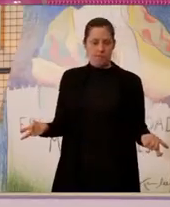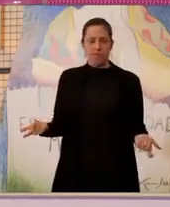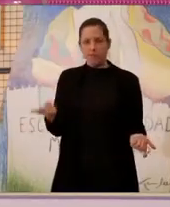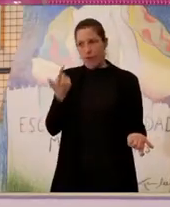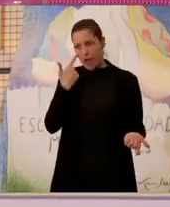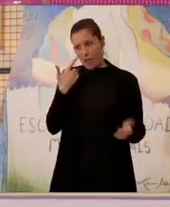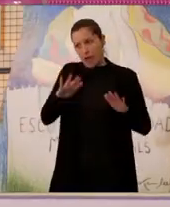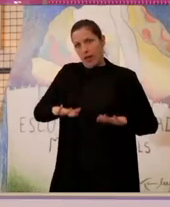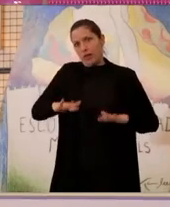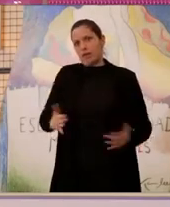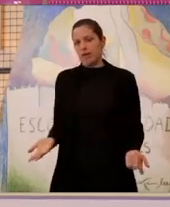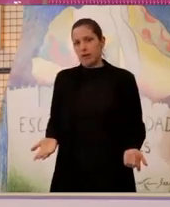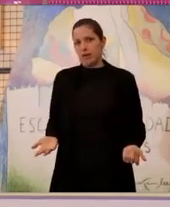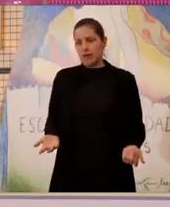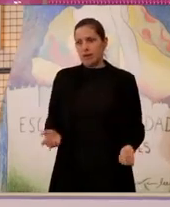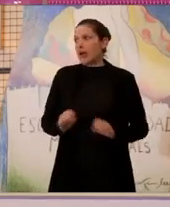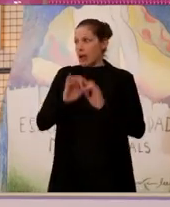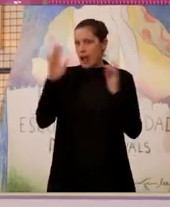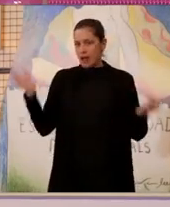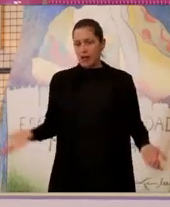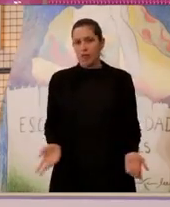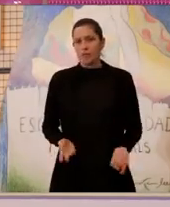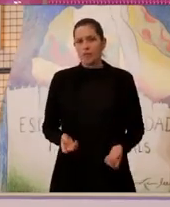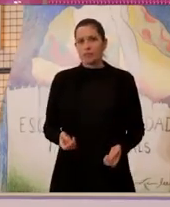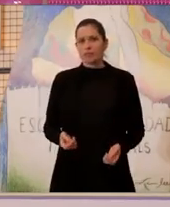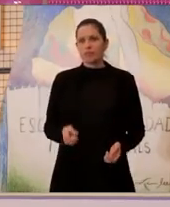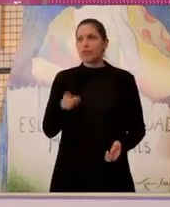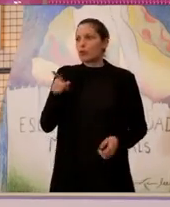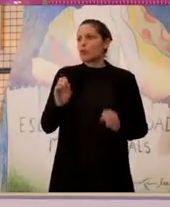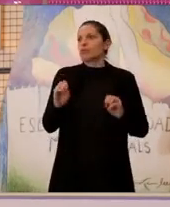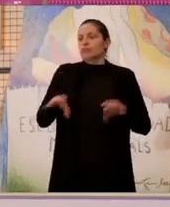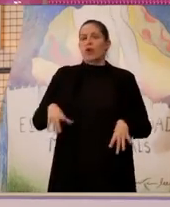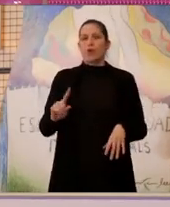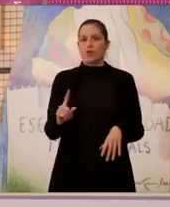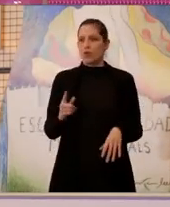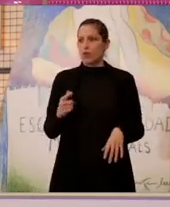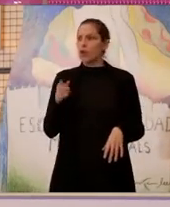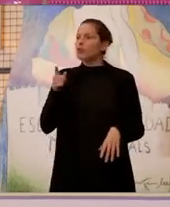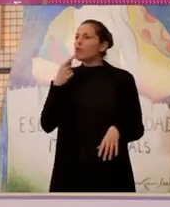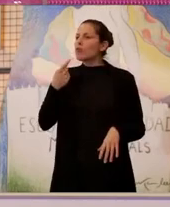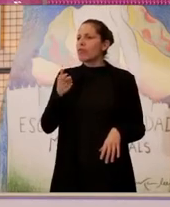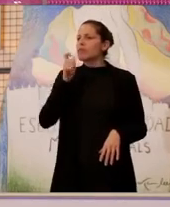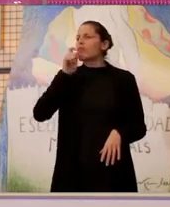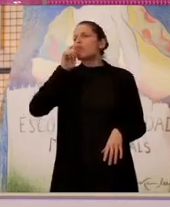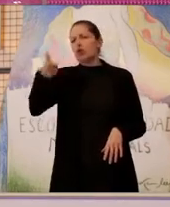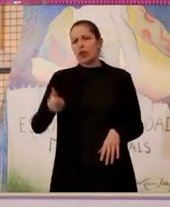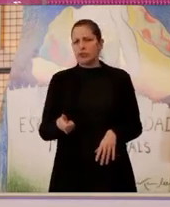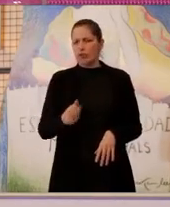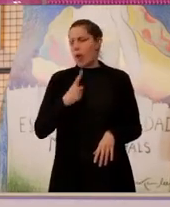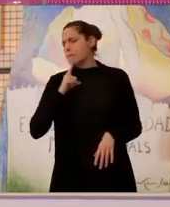sea Claro si tú dices es que protesto Ahí os dejo Ahí os quedáis